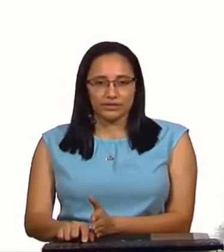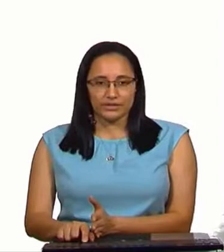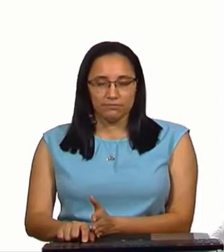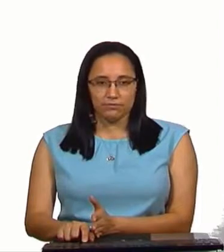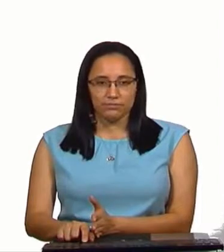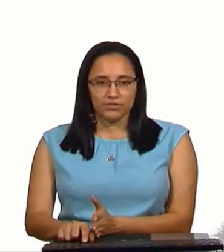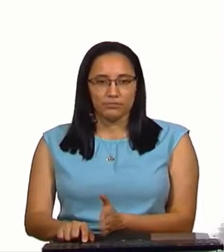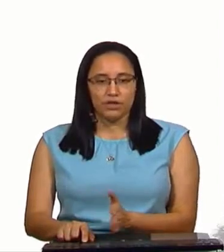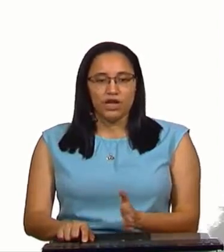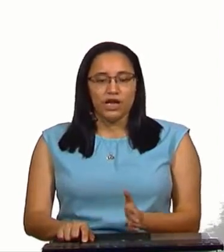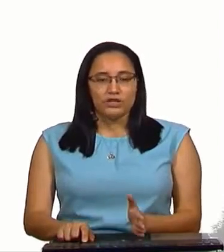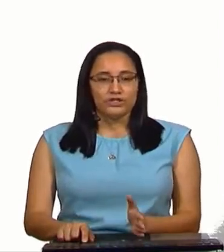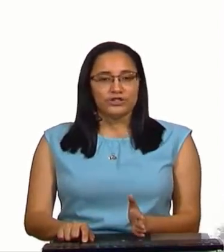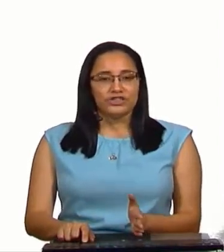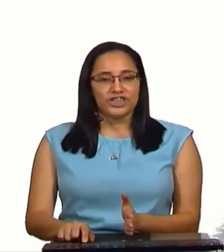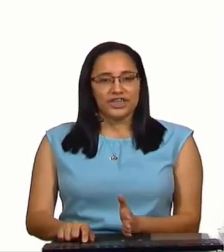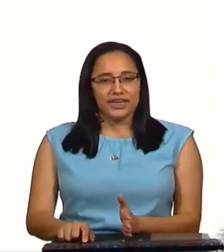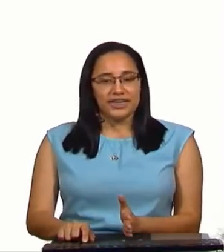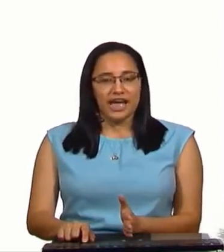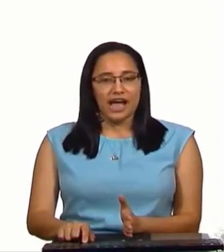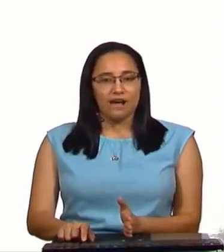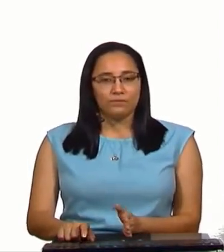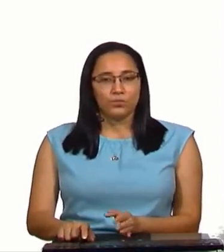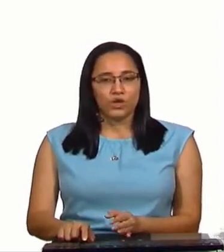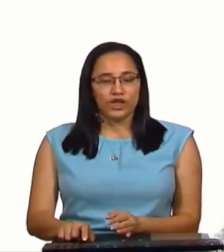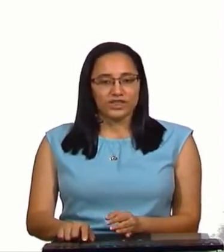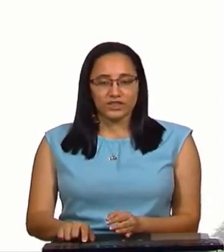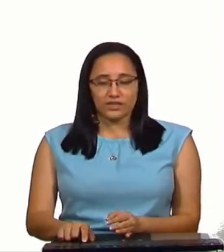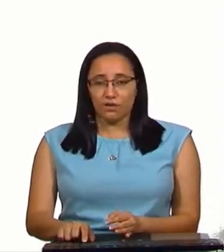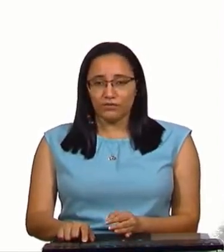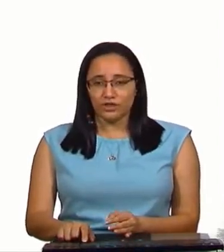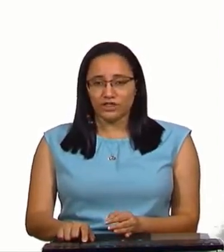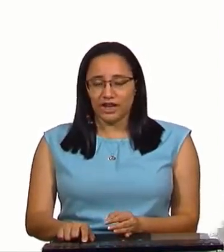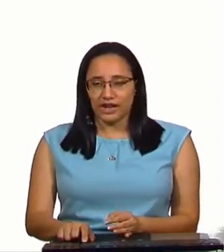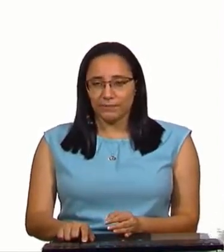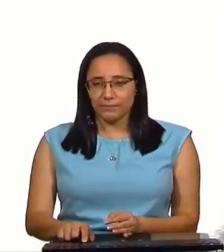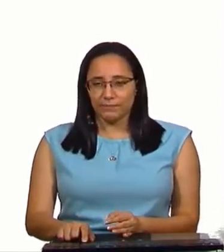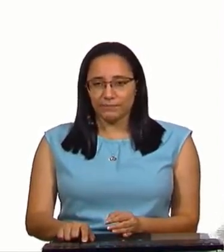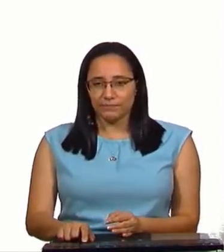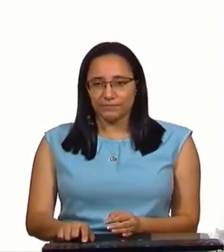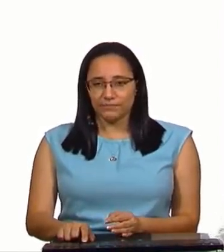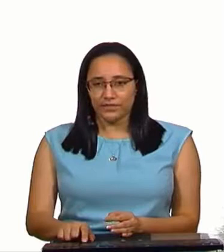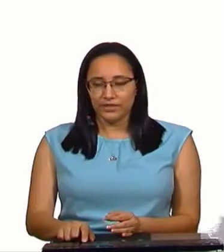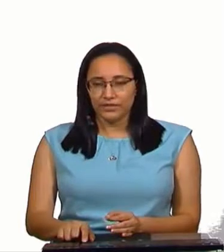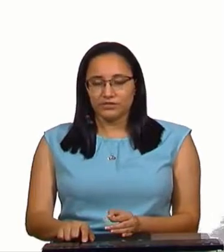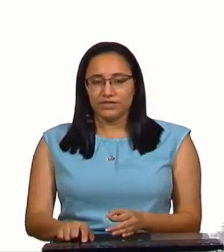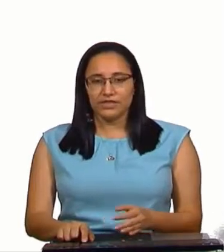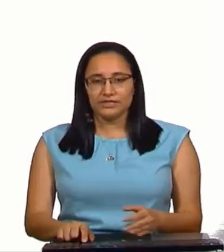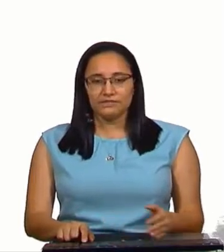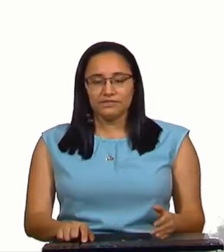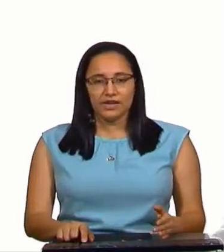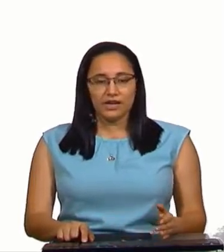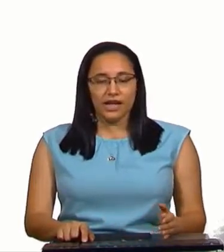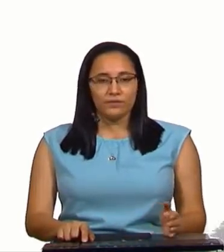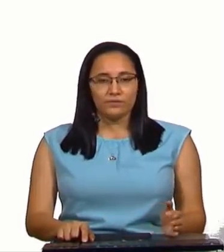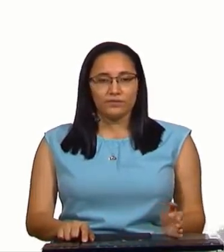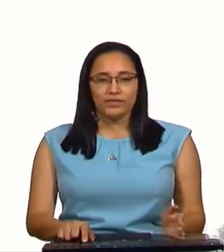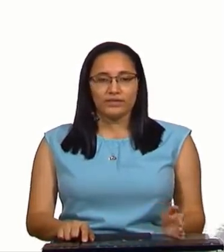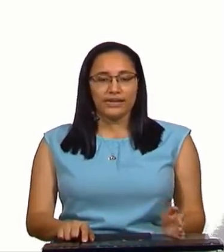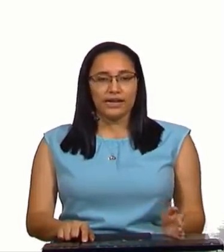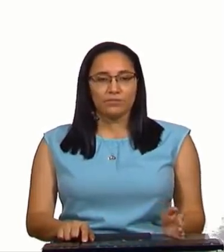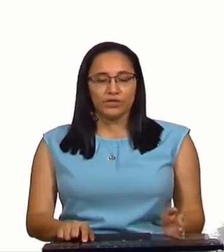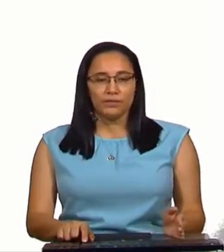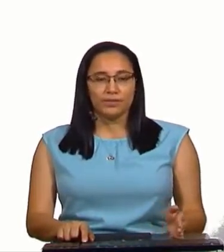pasado participio. Entonces tenemos, should she have worked overtime? Si ustedes se fijan, hay